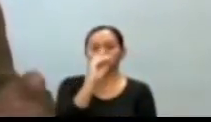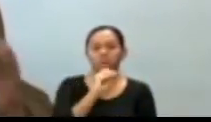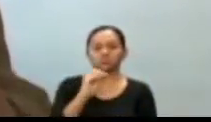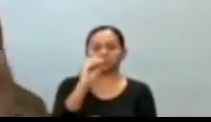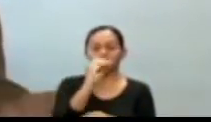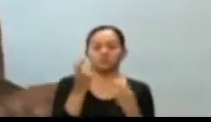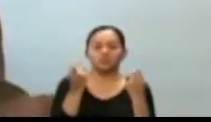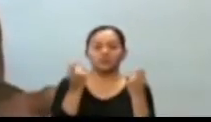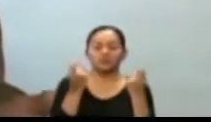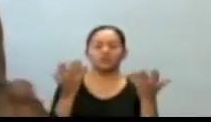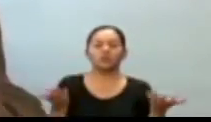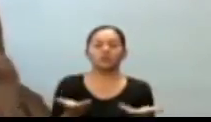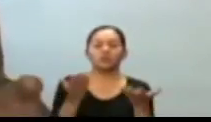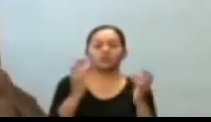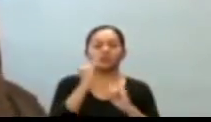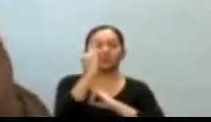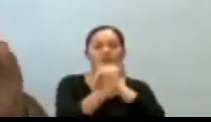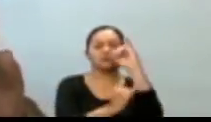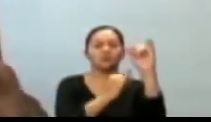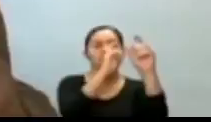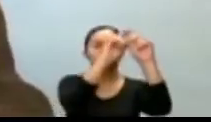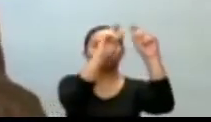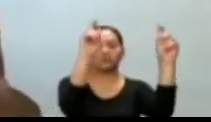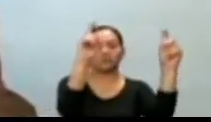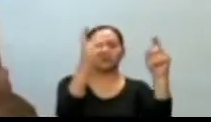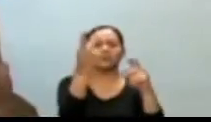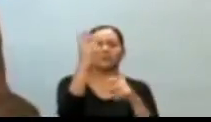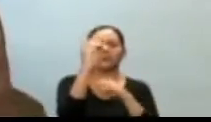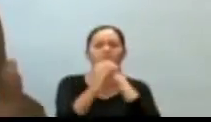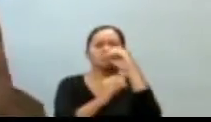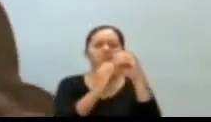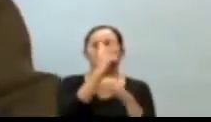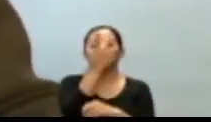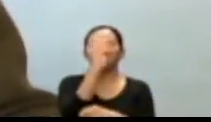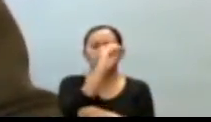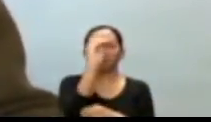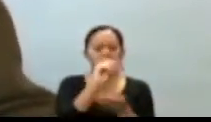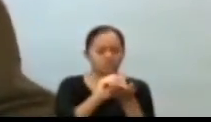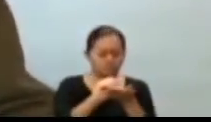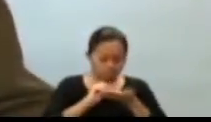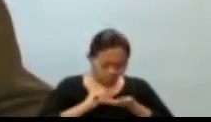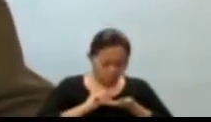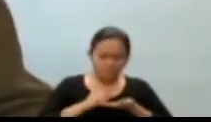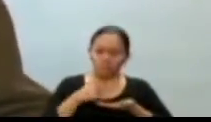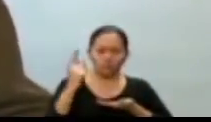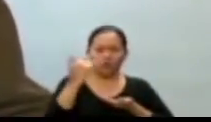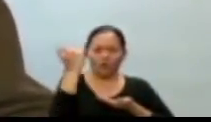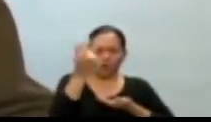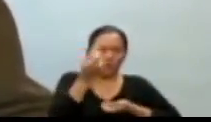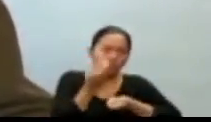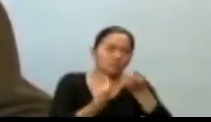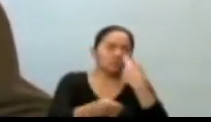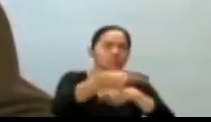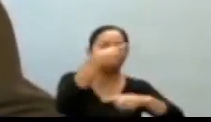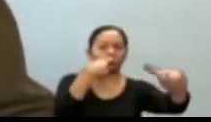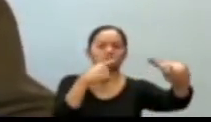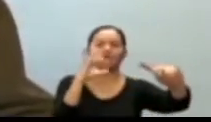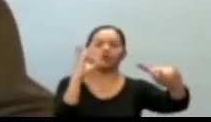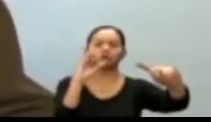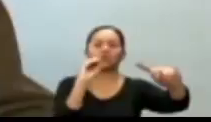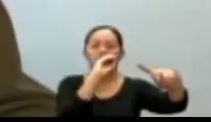recursos que antes se llevaban las transnacionales, dejábamos el 20% y revertir esto para contar con una capacidad de inversión